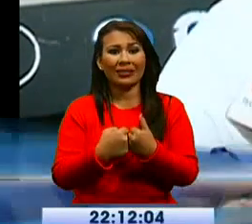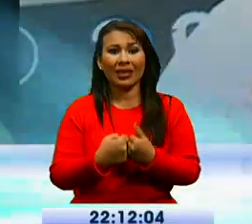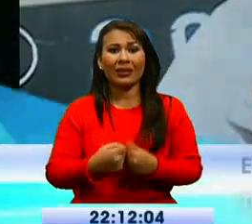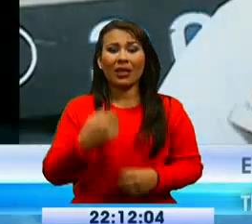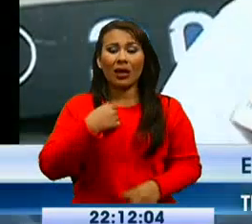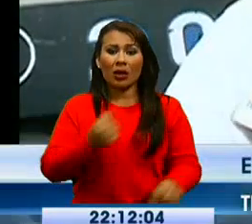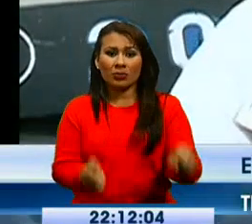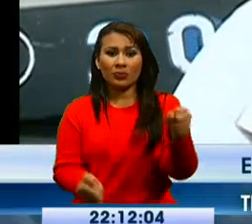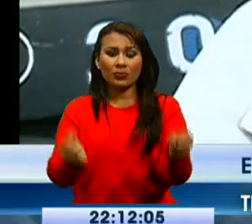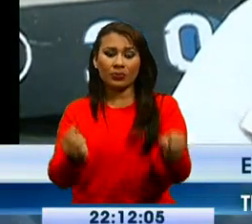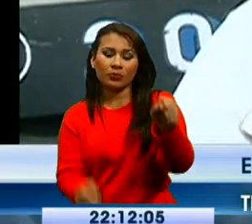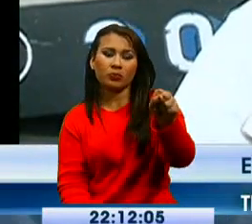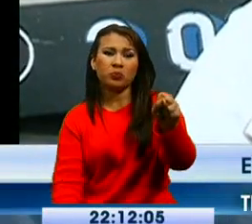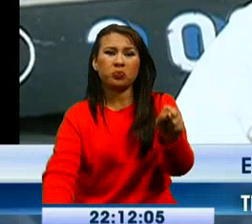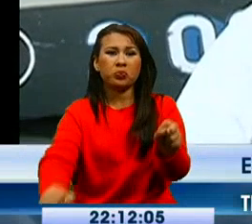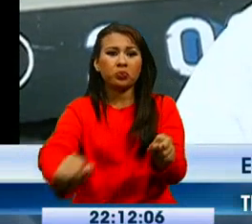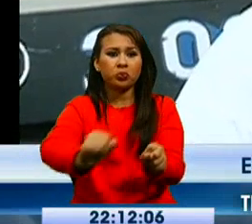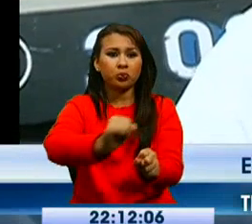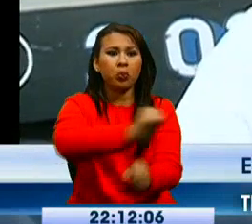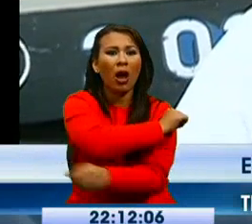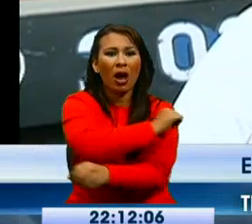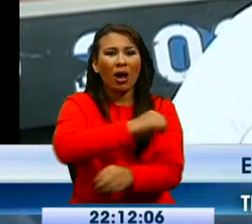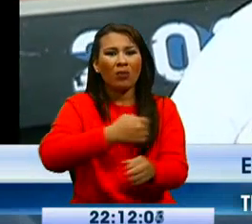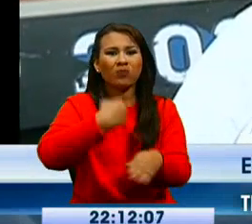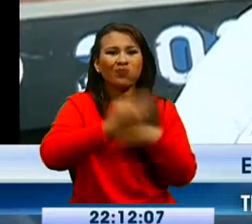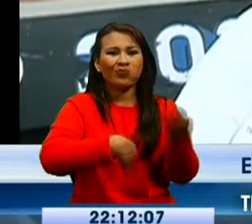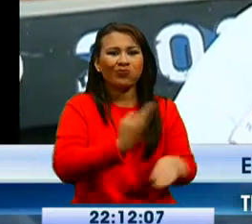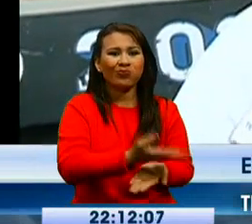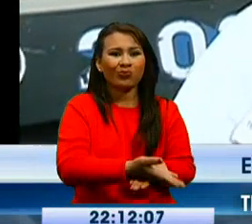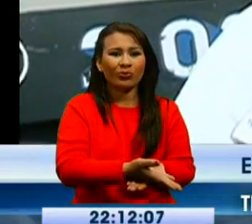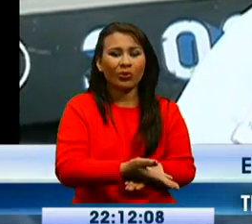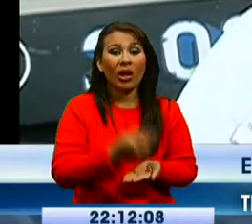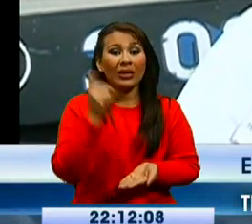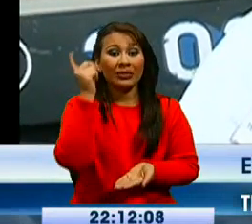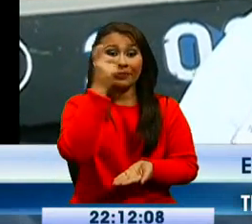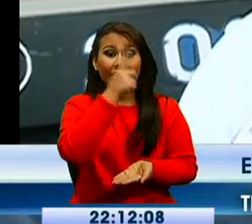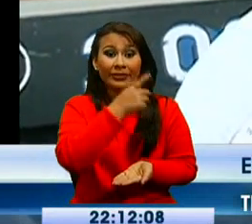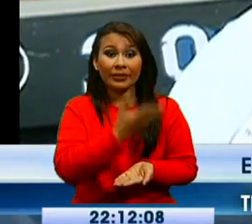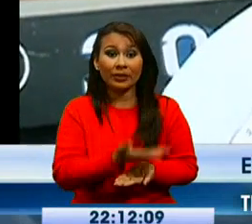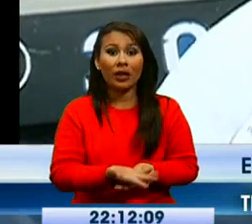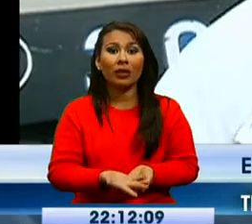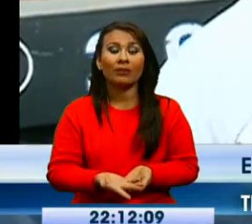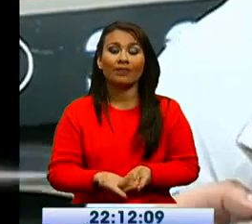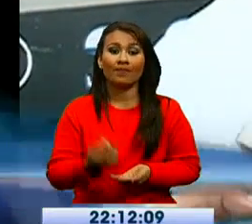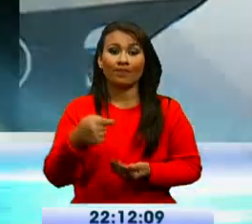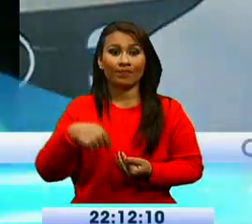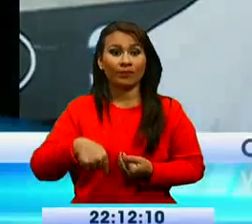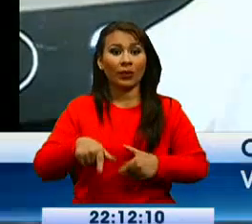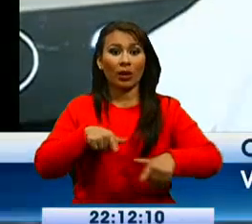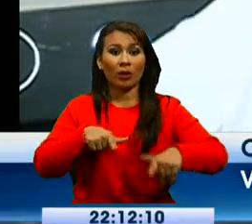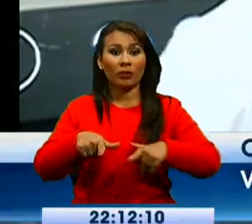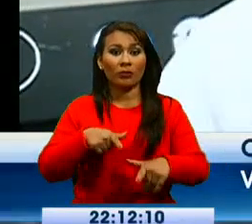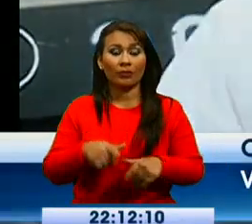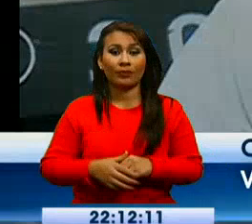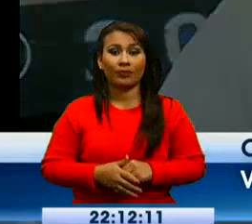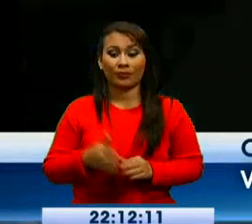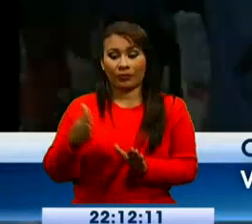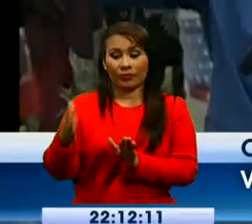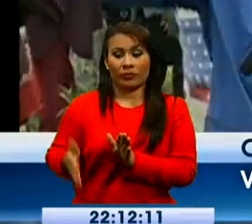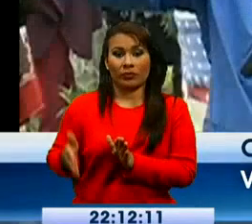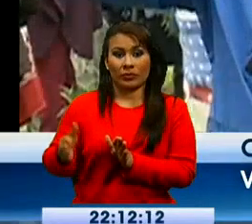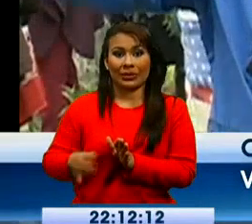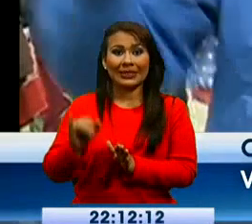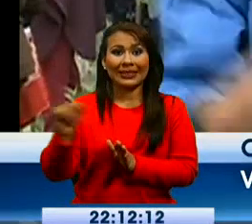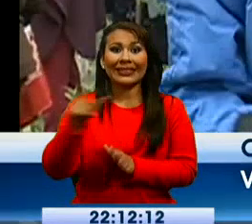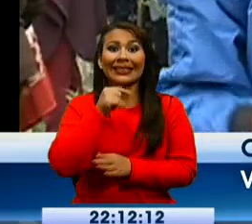tipología, pérdida de carril de circulación, estrellamiento, caída plano inferior y volcamiento de un cuarto sobre su costado izquierdo.